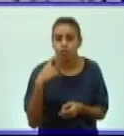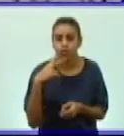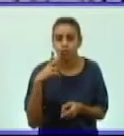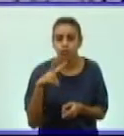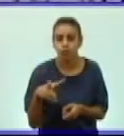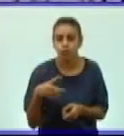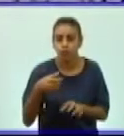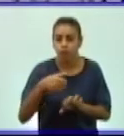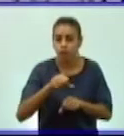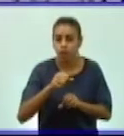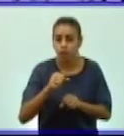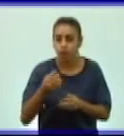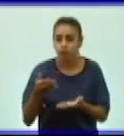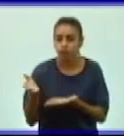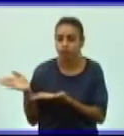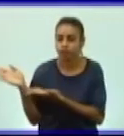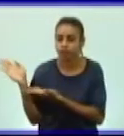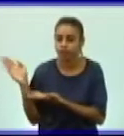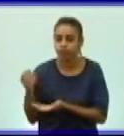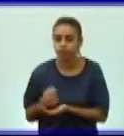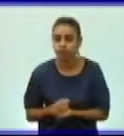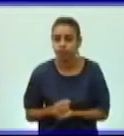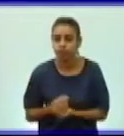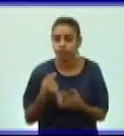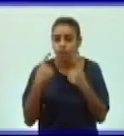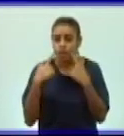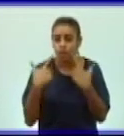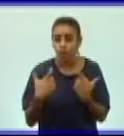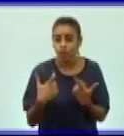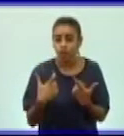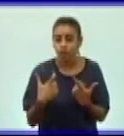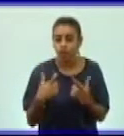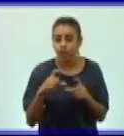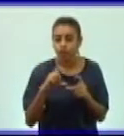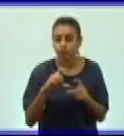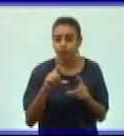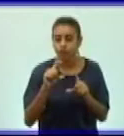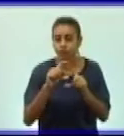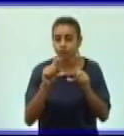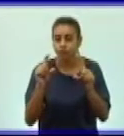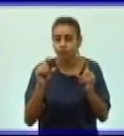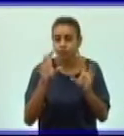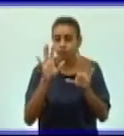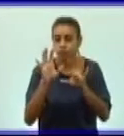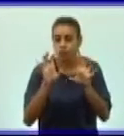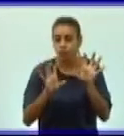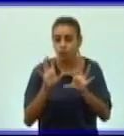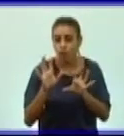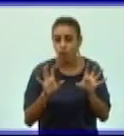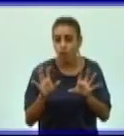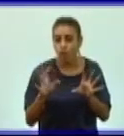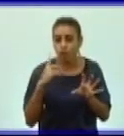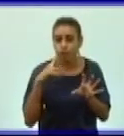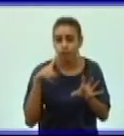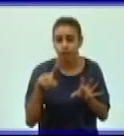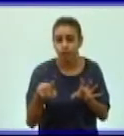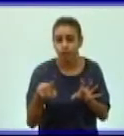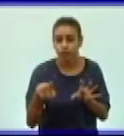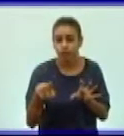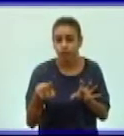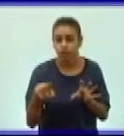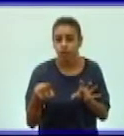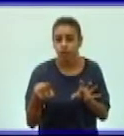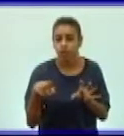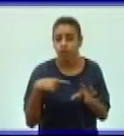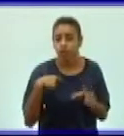129 ustedes lo pueden ver. Pero es importante que veamos esto. Fíjense, la desaparición del socialismo en la URSS como